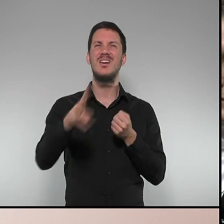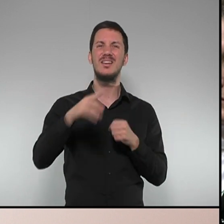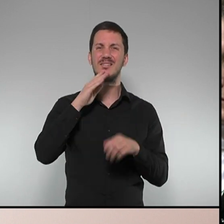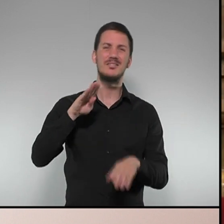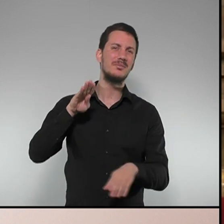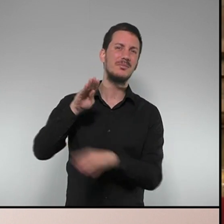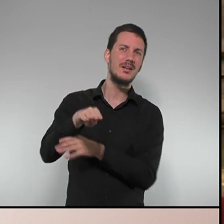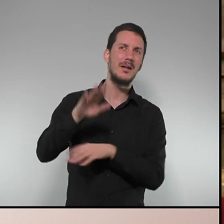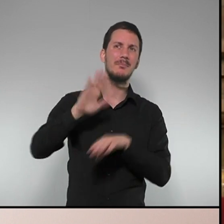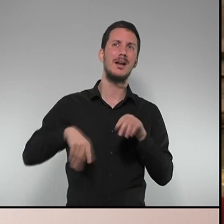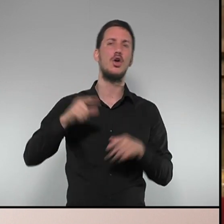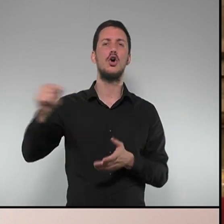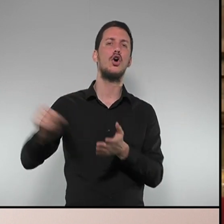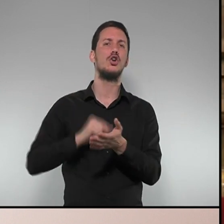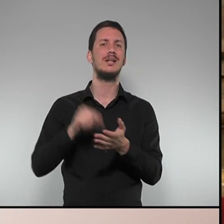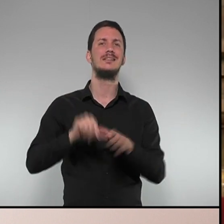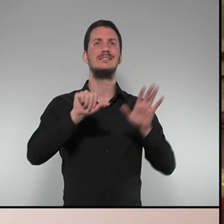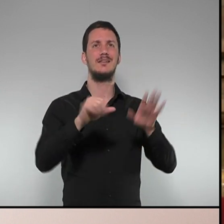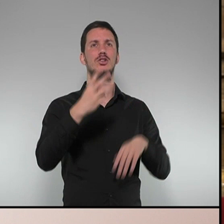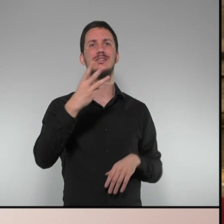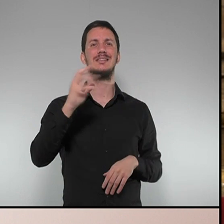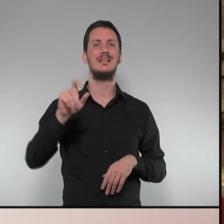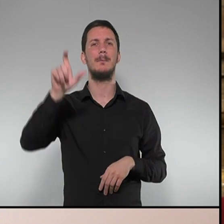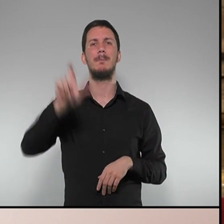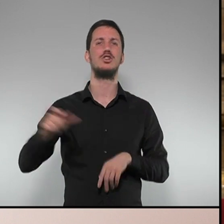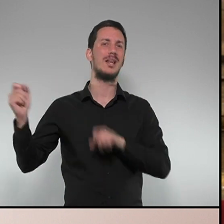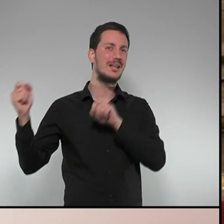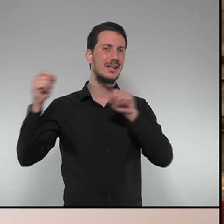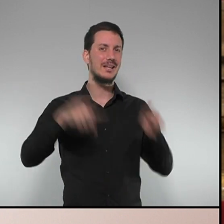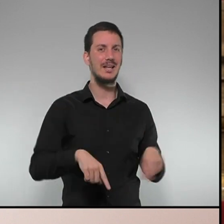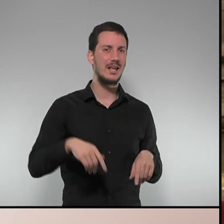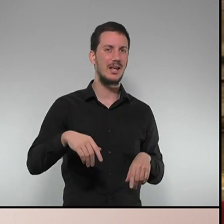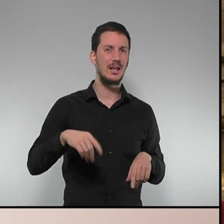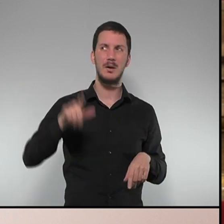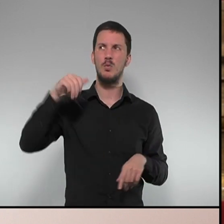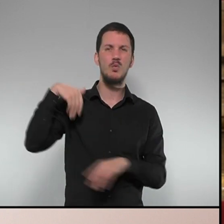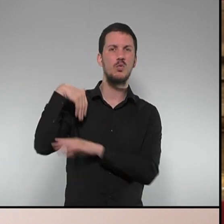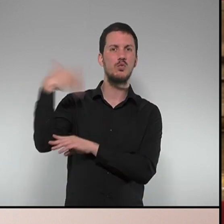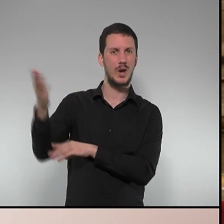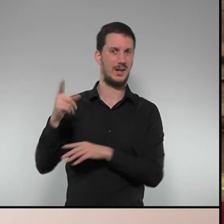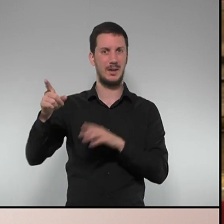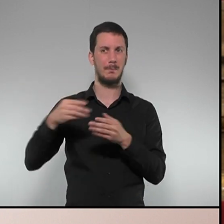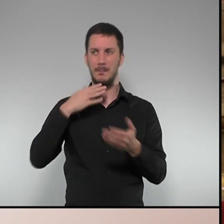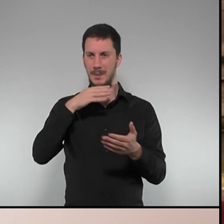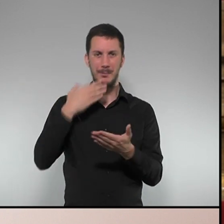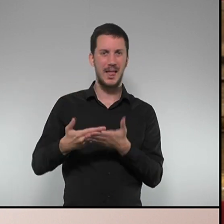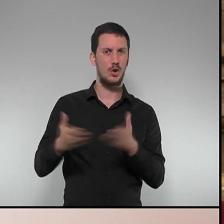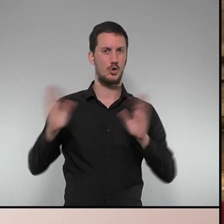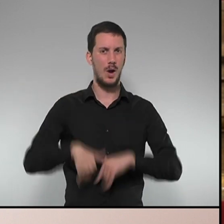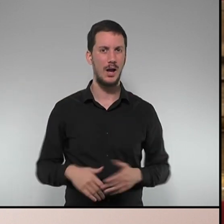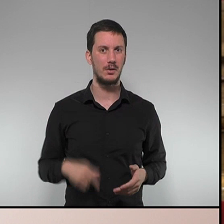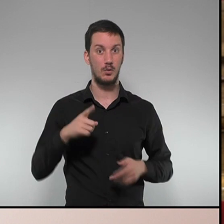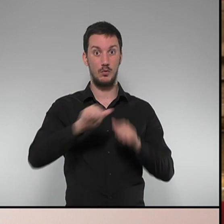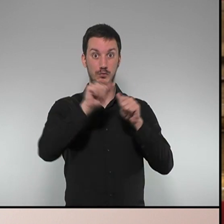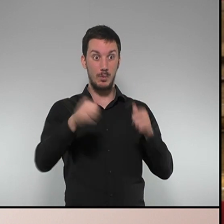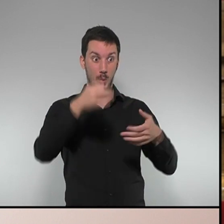contratar a 630 inmigrantes ilegales que residen en Cataluña. Un auténtico despropósito desde el punto de vista jurídico,